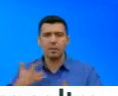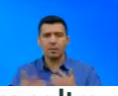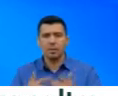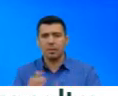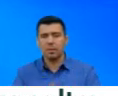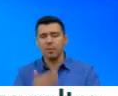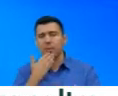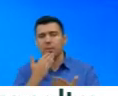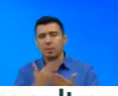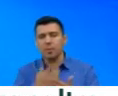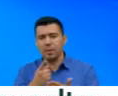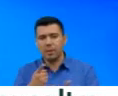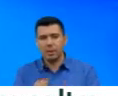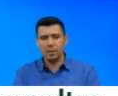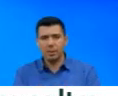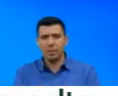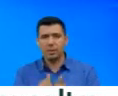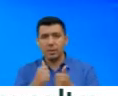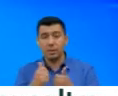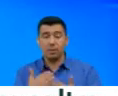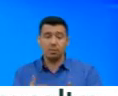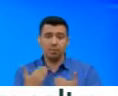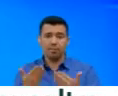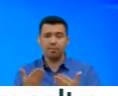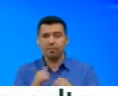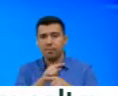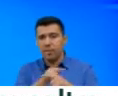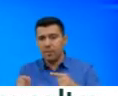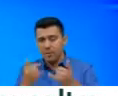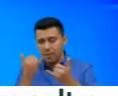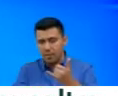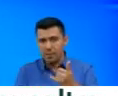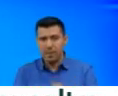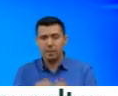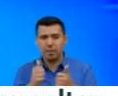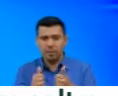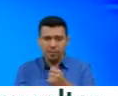deseo un fin de semana, pero la invitación más especial es que continúen con más de Oriente Noticias. Chao, chao.